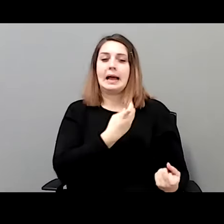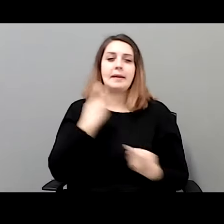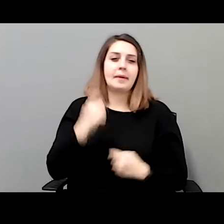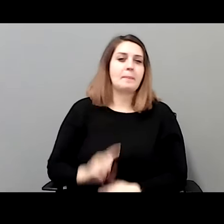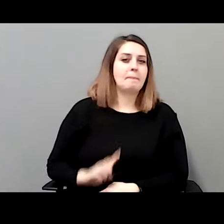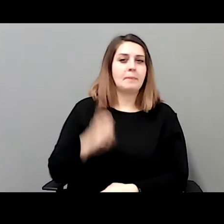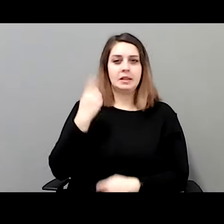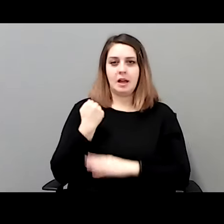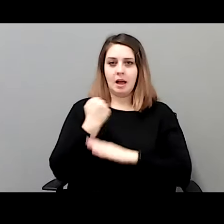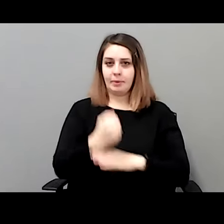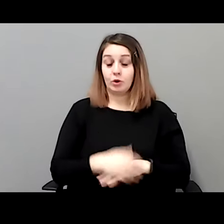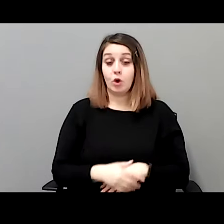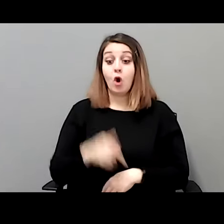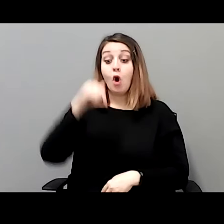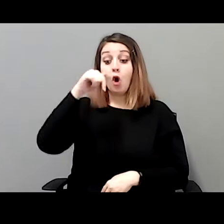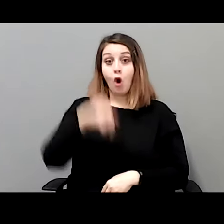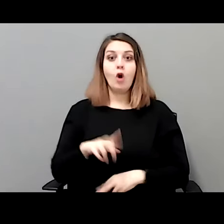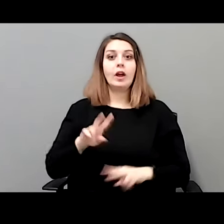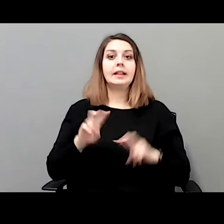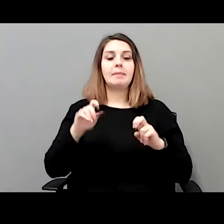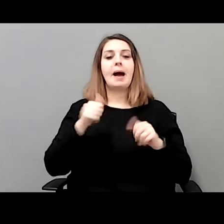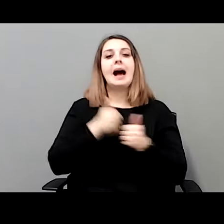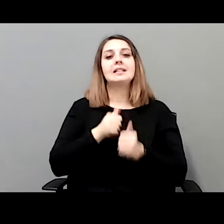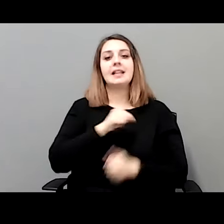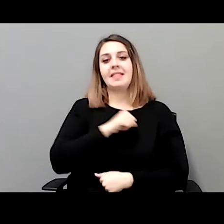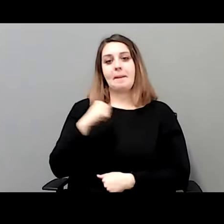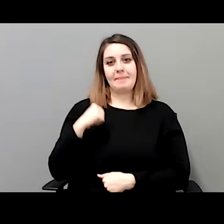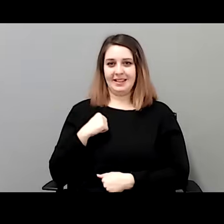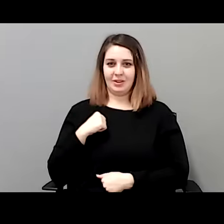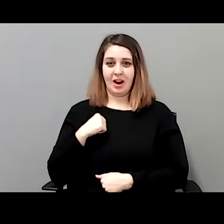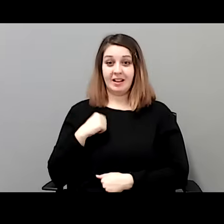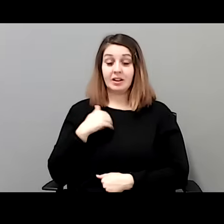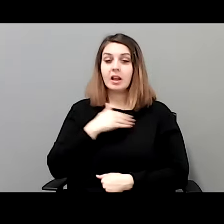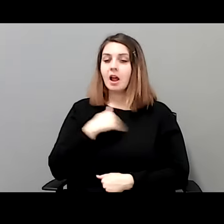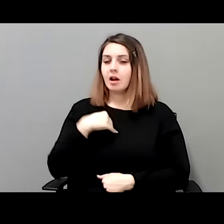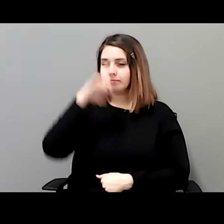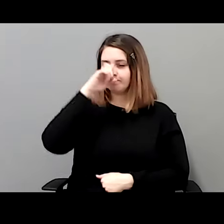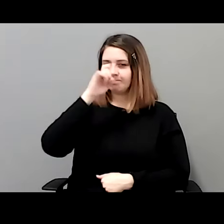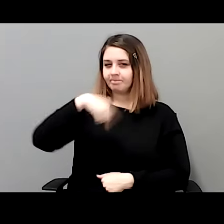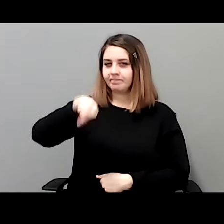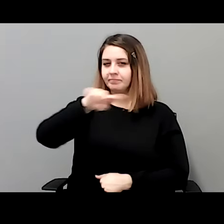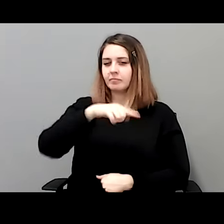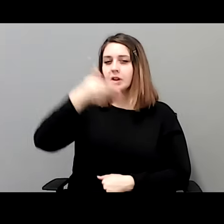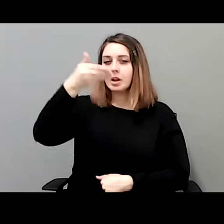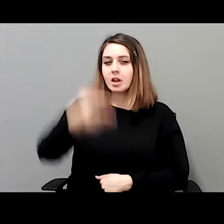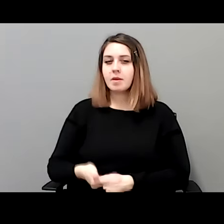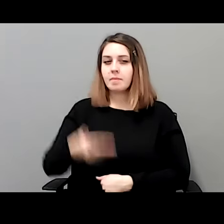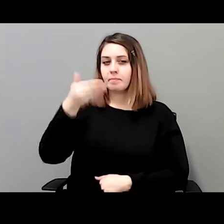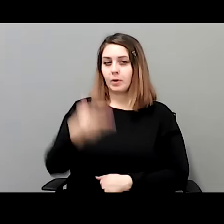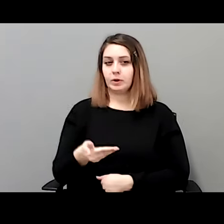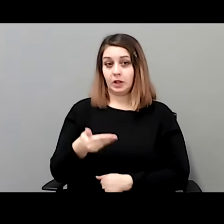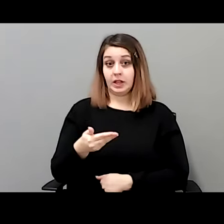apoyo. Hoy, sobre la asistencia personal, solo quería recordaros la importancia que tiene para